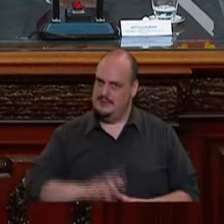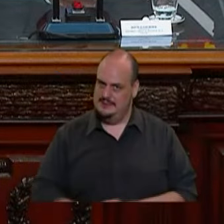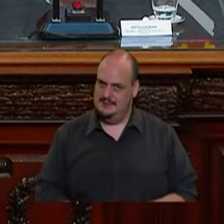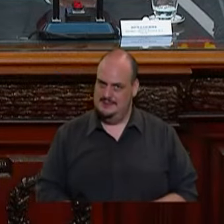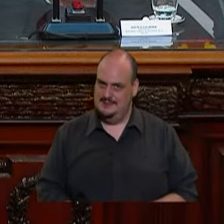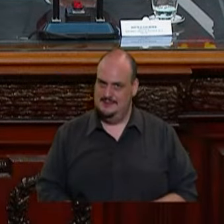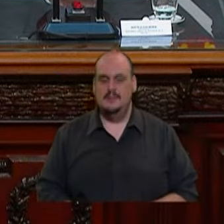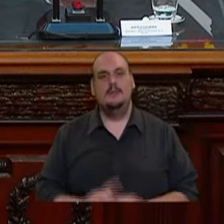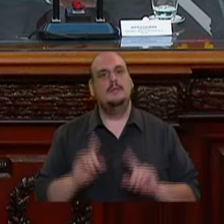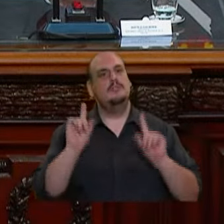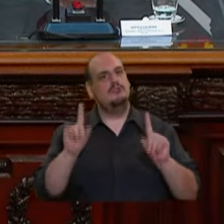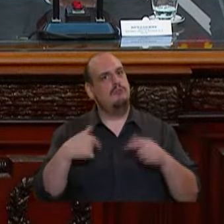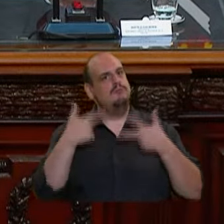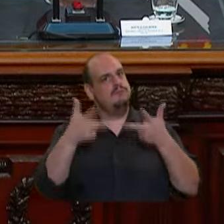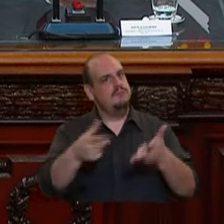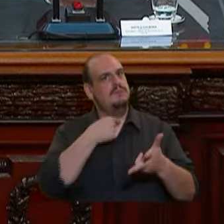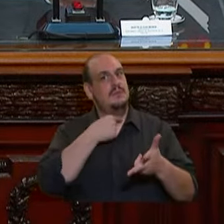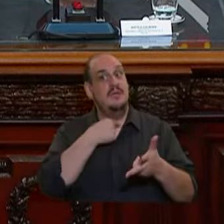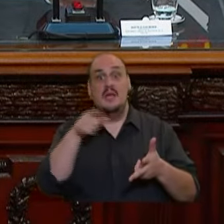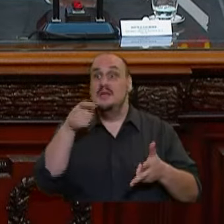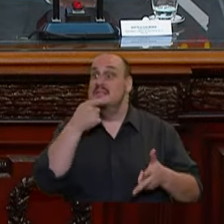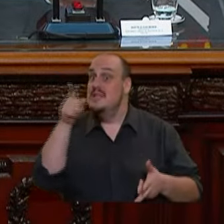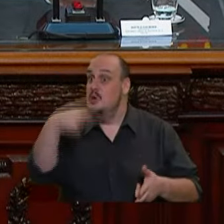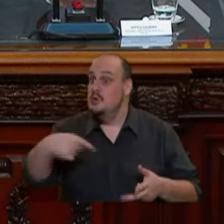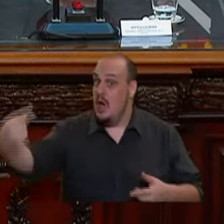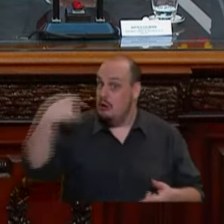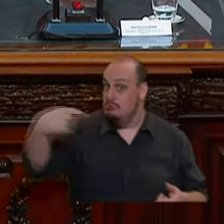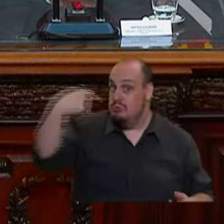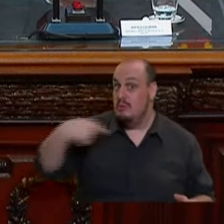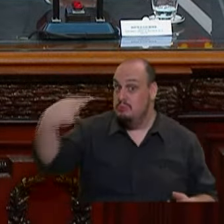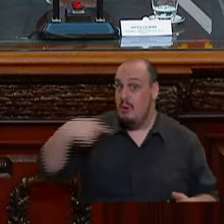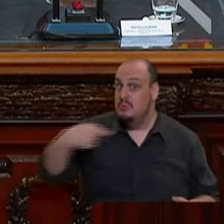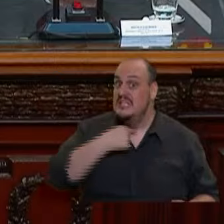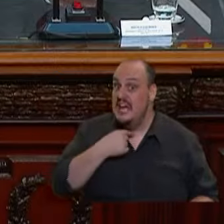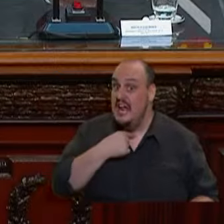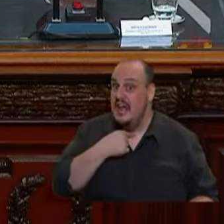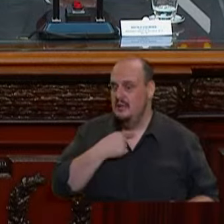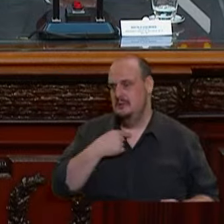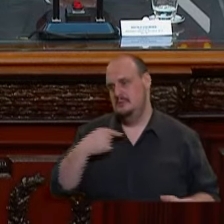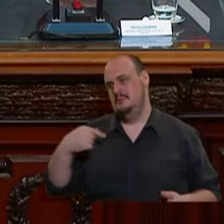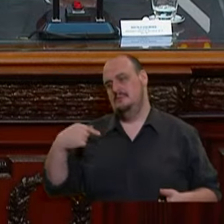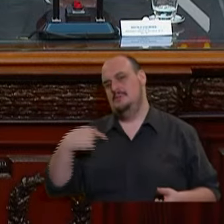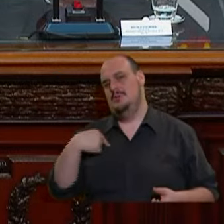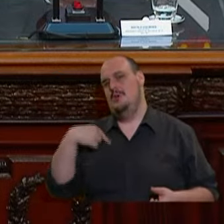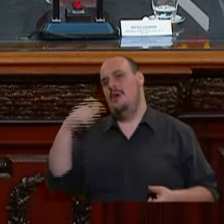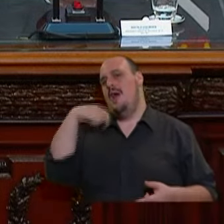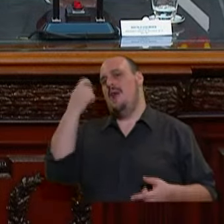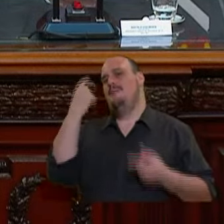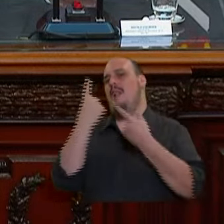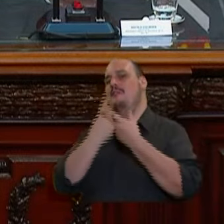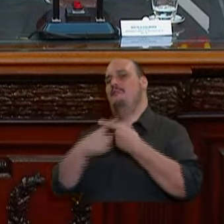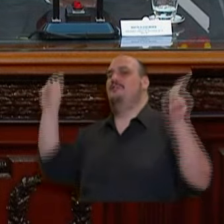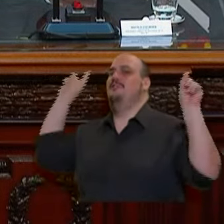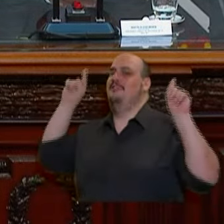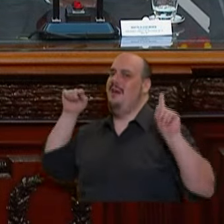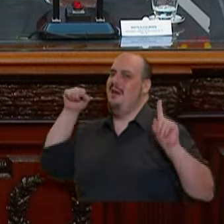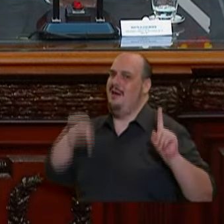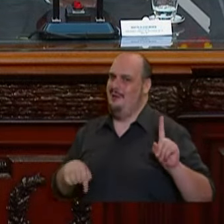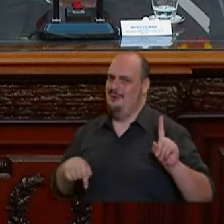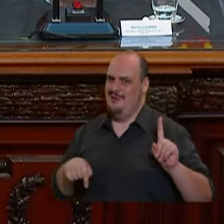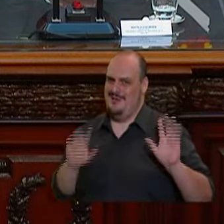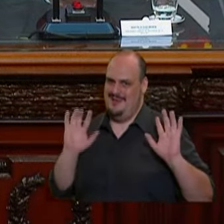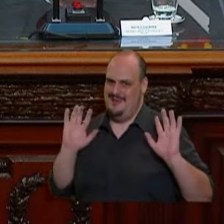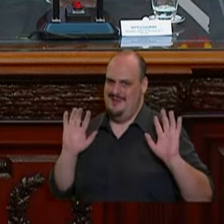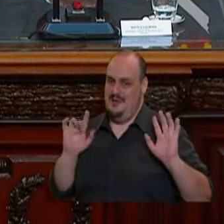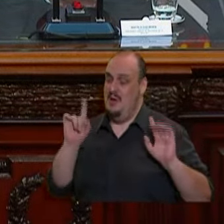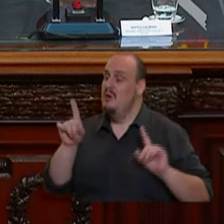Quiero decirles, sin embargo, que si eligen el camino de la confrontación, se encontrarán con un animal muy distinto al que están acostumbrados. Porque a